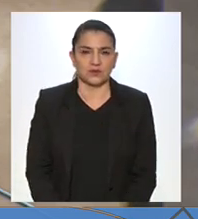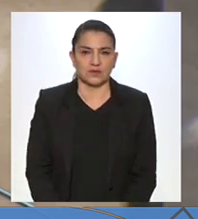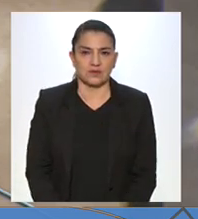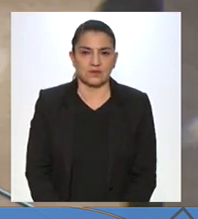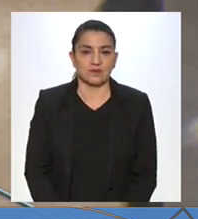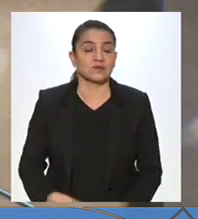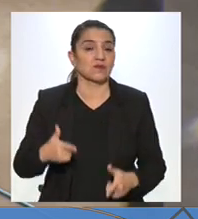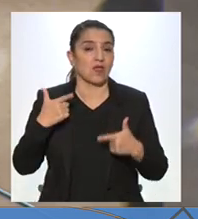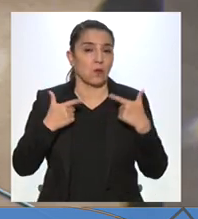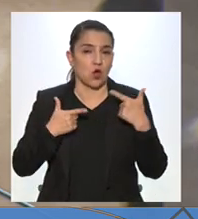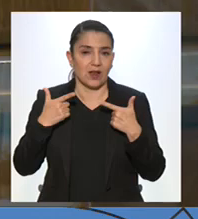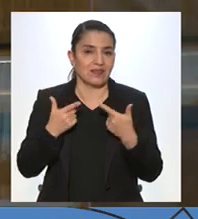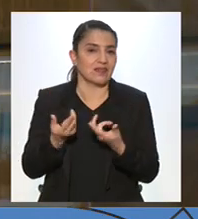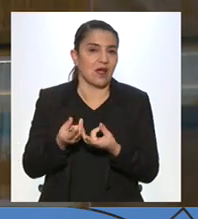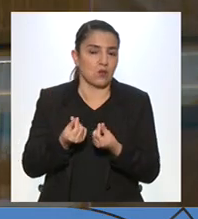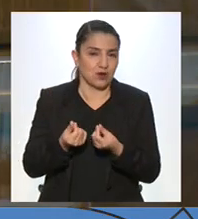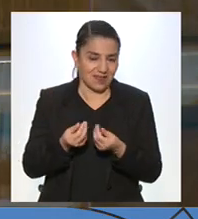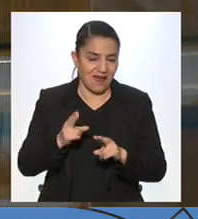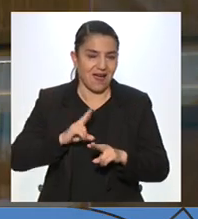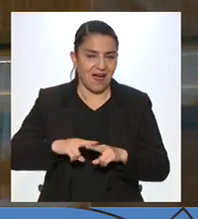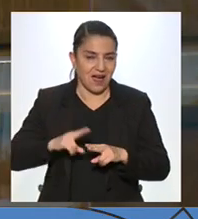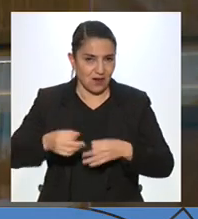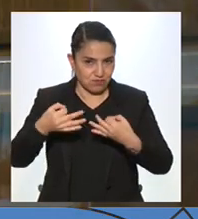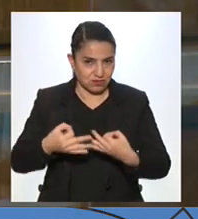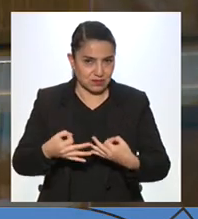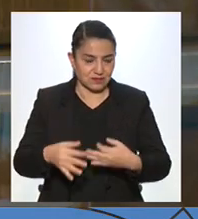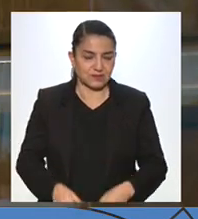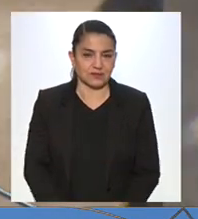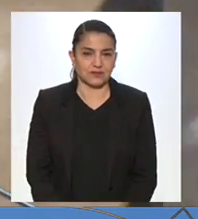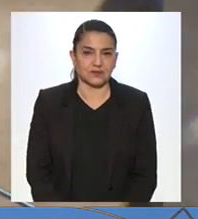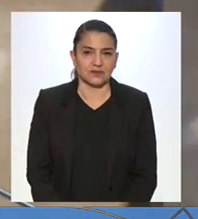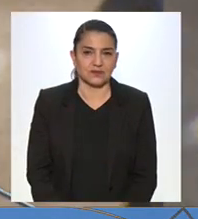que la política monetaria actúe.